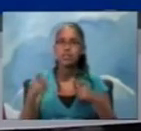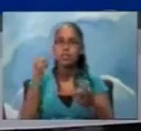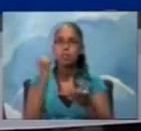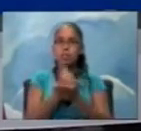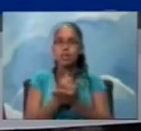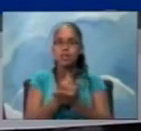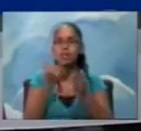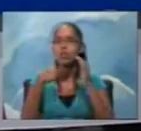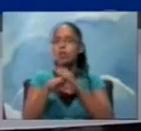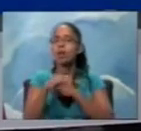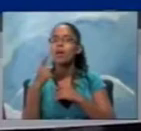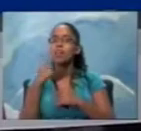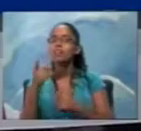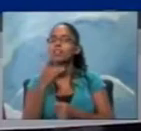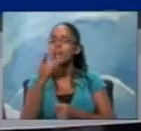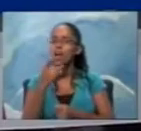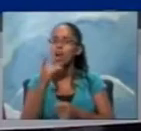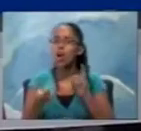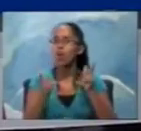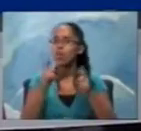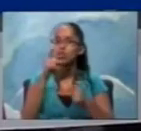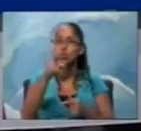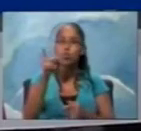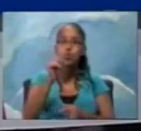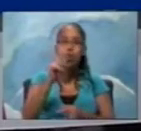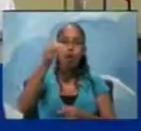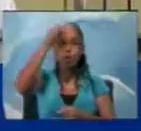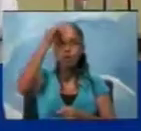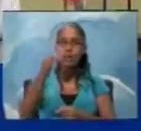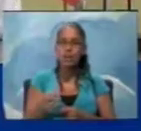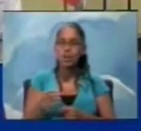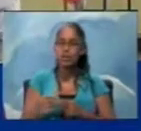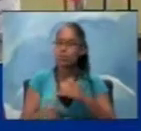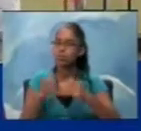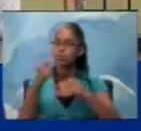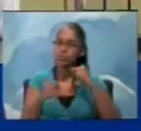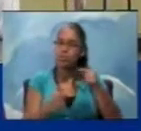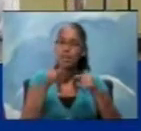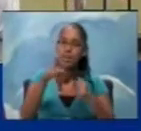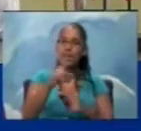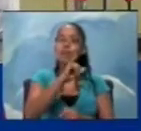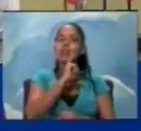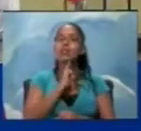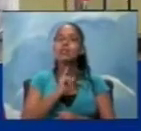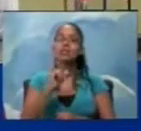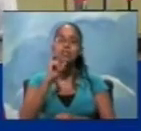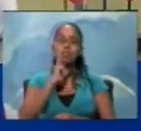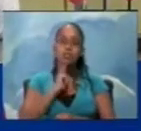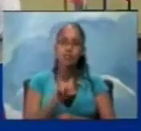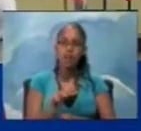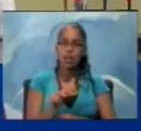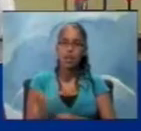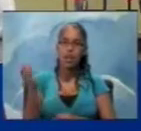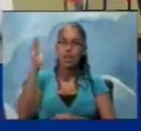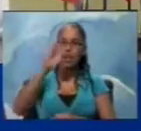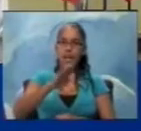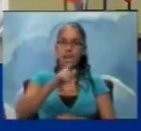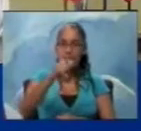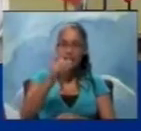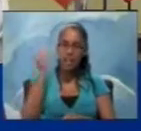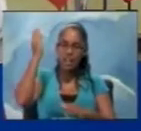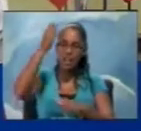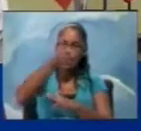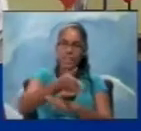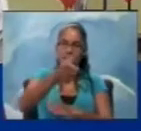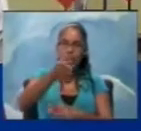a decir algo, aunque usted no lo crea. Diariamente, allá en Israel, están entrando